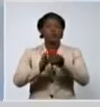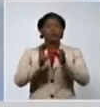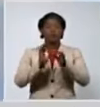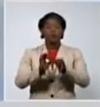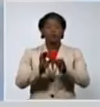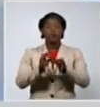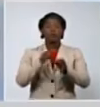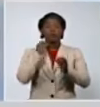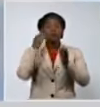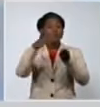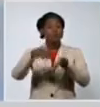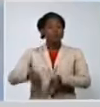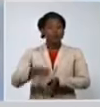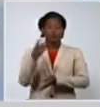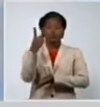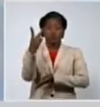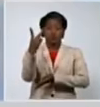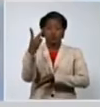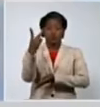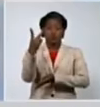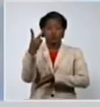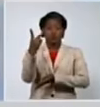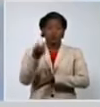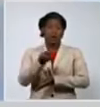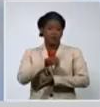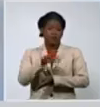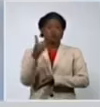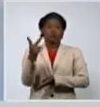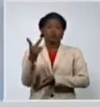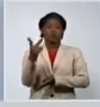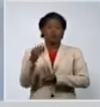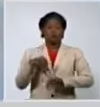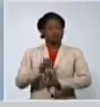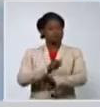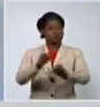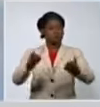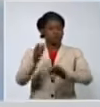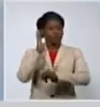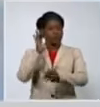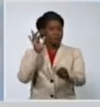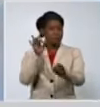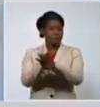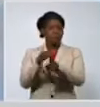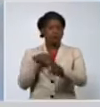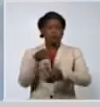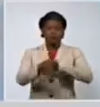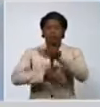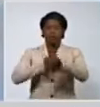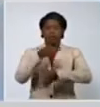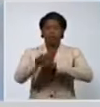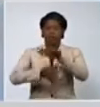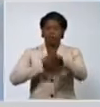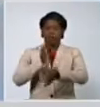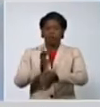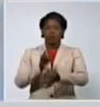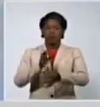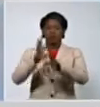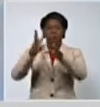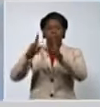2 personas en el día de ayer, y con este comportamiento pues ya se acumulan